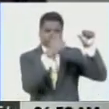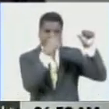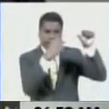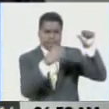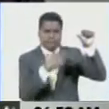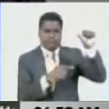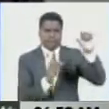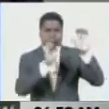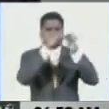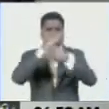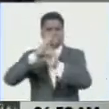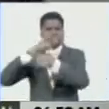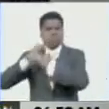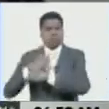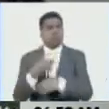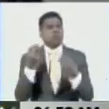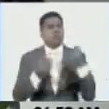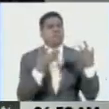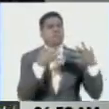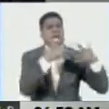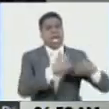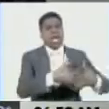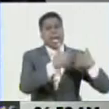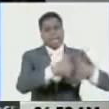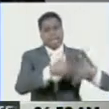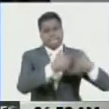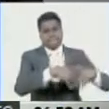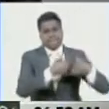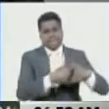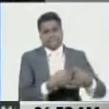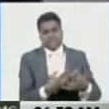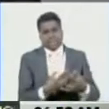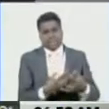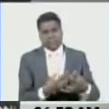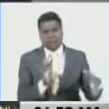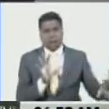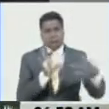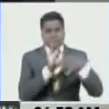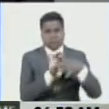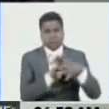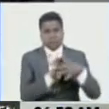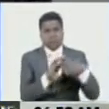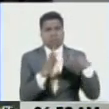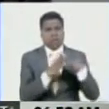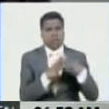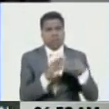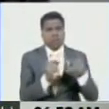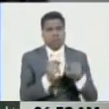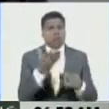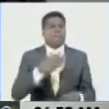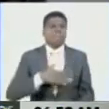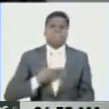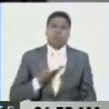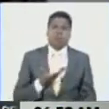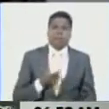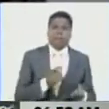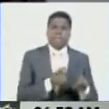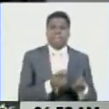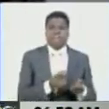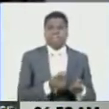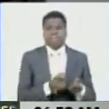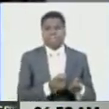exportador. ¿Cuántas empresas se han sumado en los últimos meses y qué se ha hecho para que estas empresas tengan el aliento de exportar y de seguir produciendo en el país?